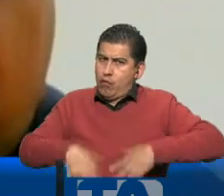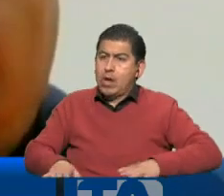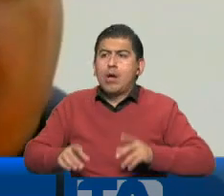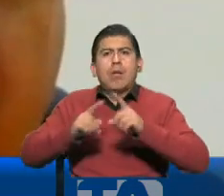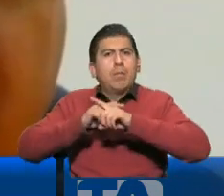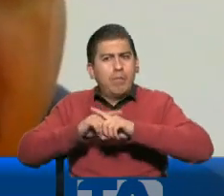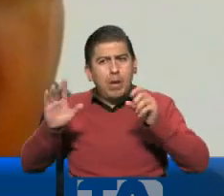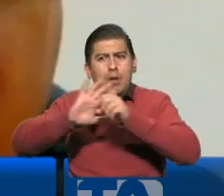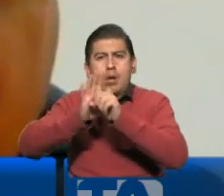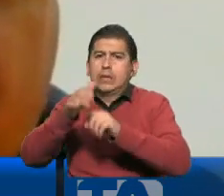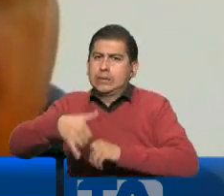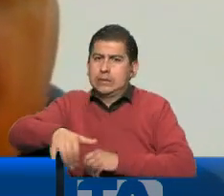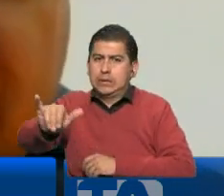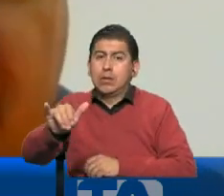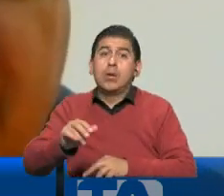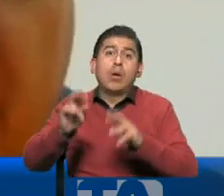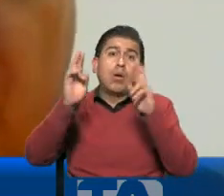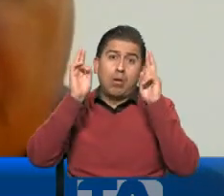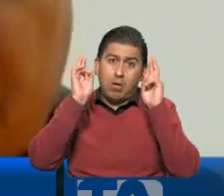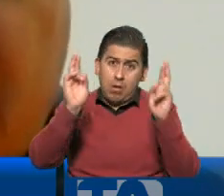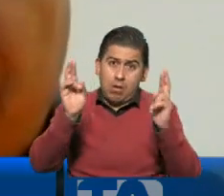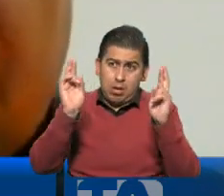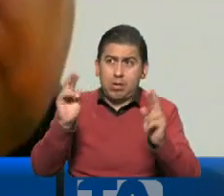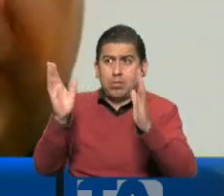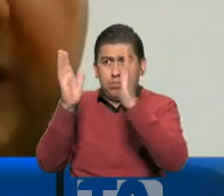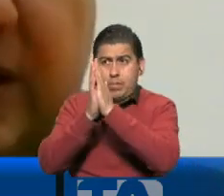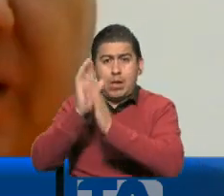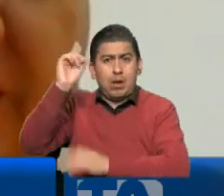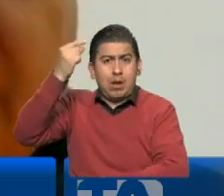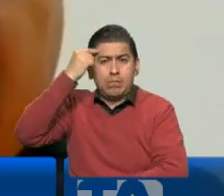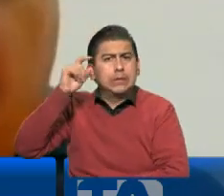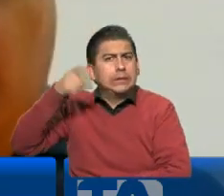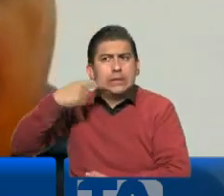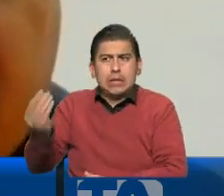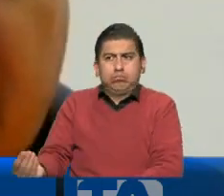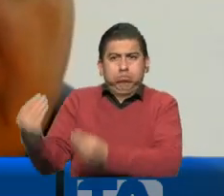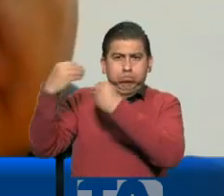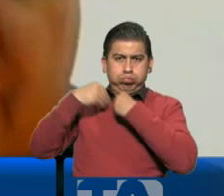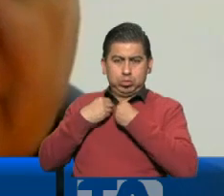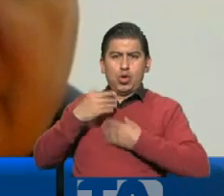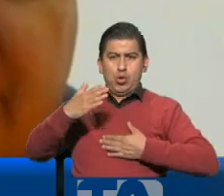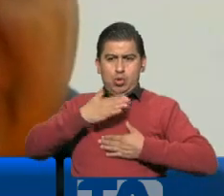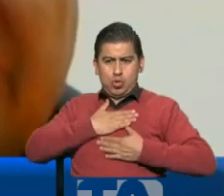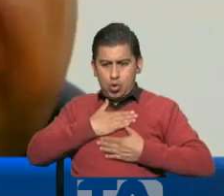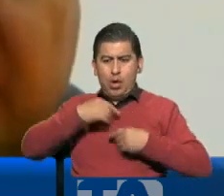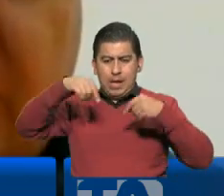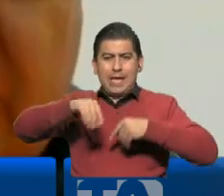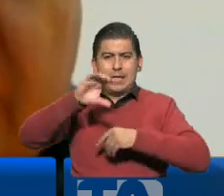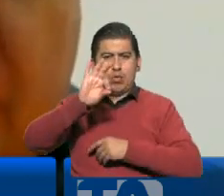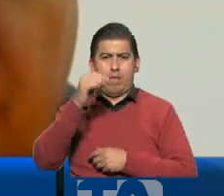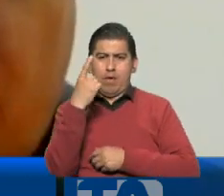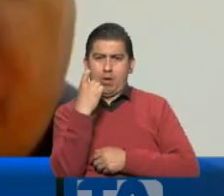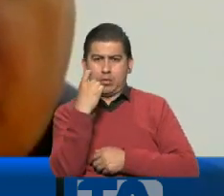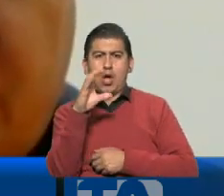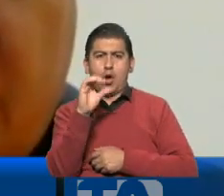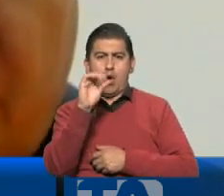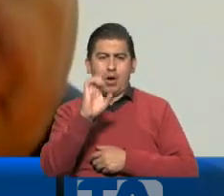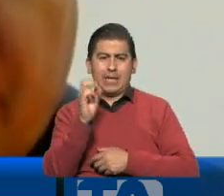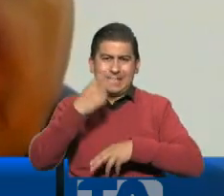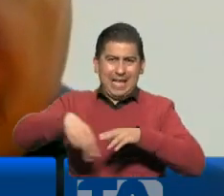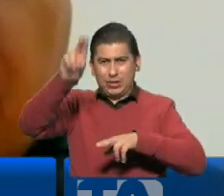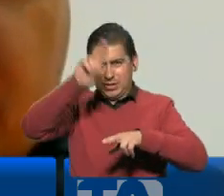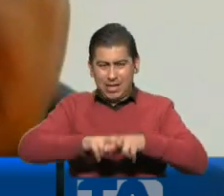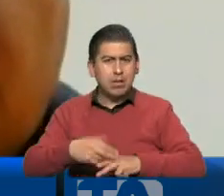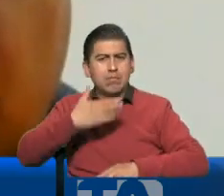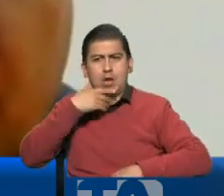tanto, si podemos conseguir nosotros el tener esa norma especial para poder centralizar determinadas medidas sin necesidad a lo mejor de un estado de